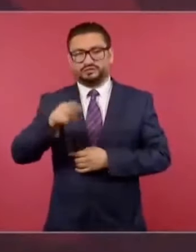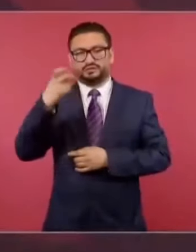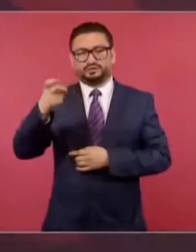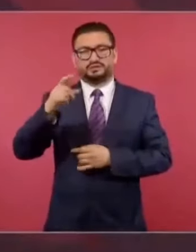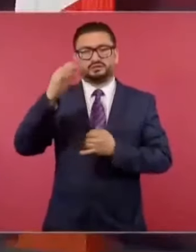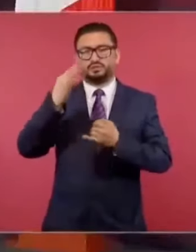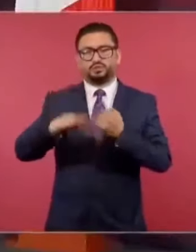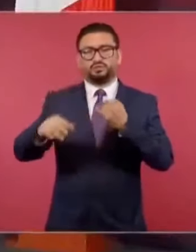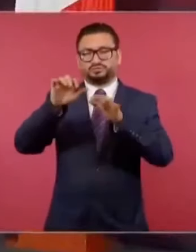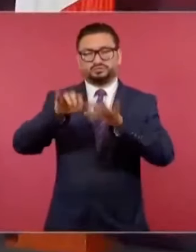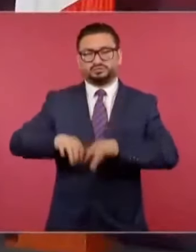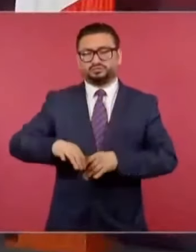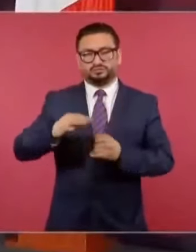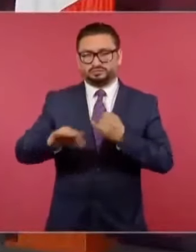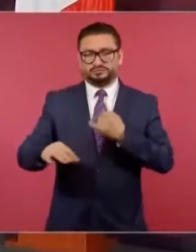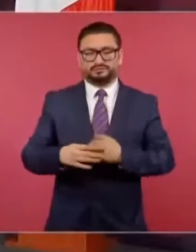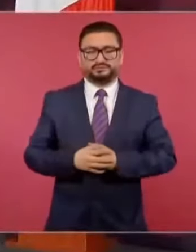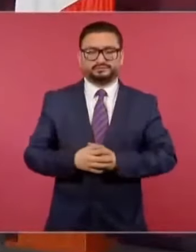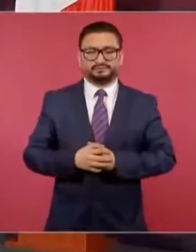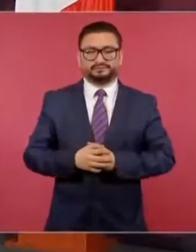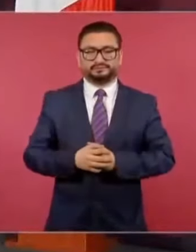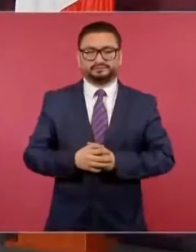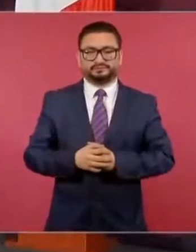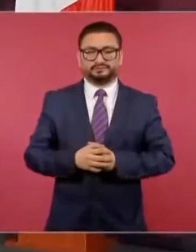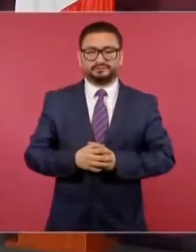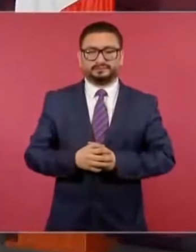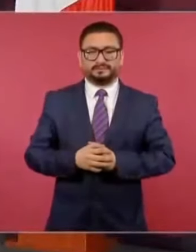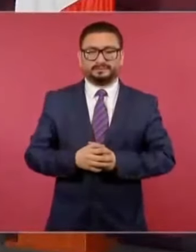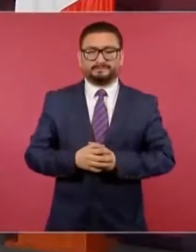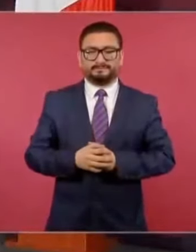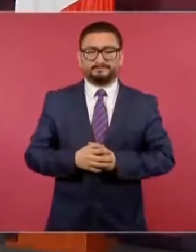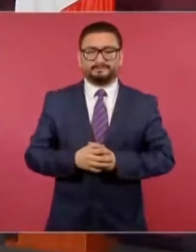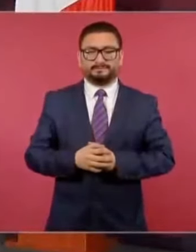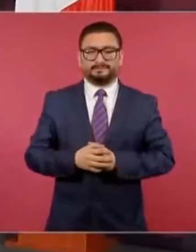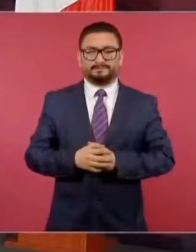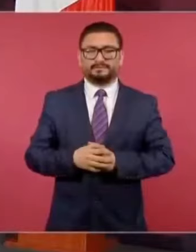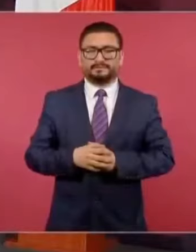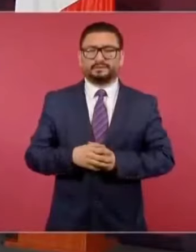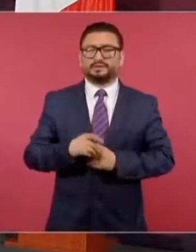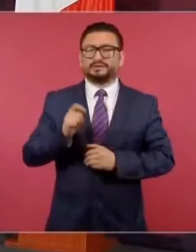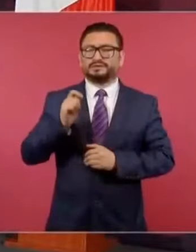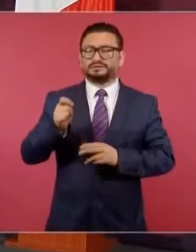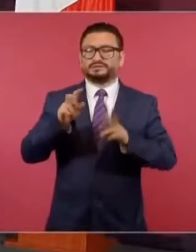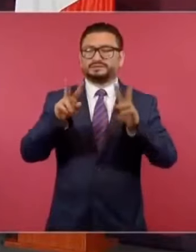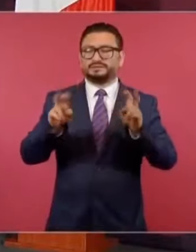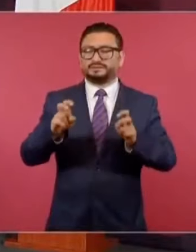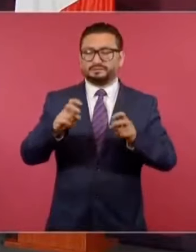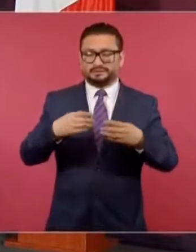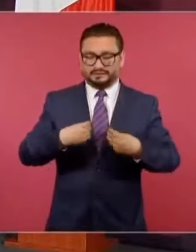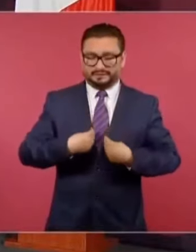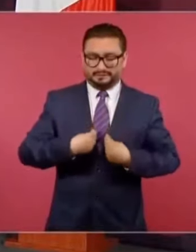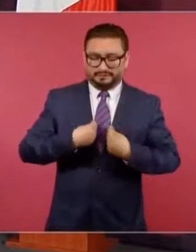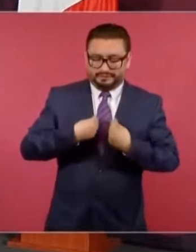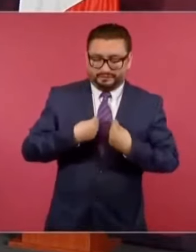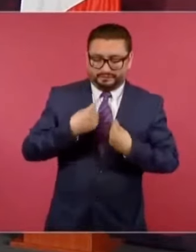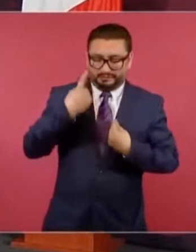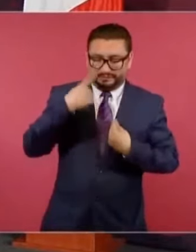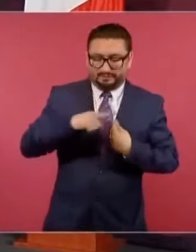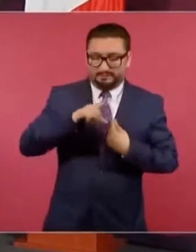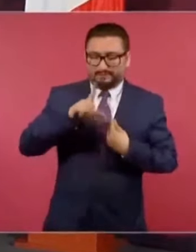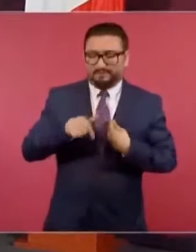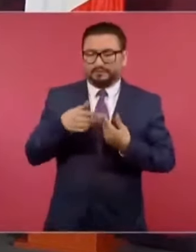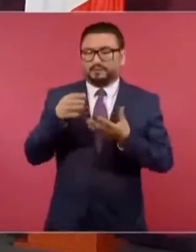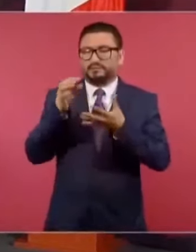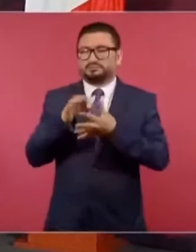último texto que se llama vivir para contarlo pero eh